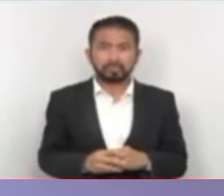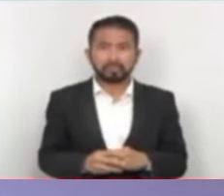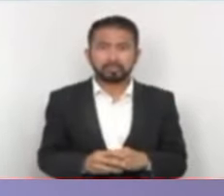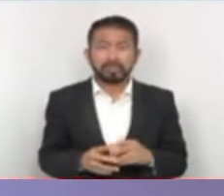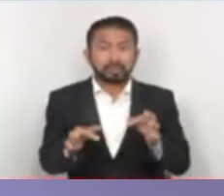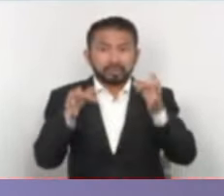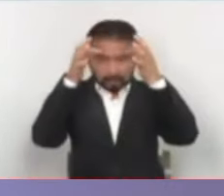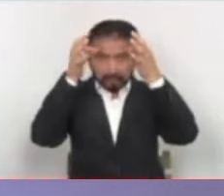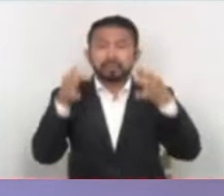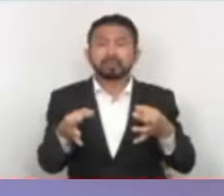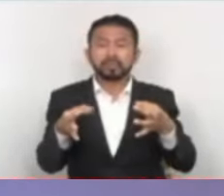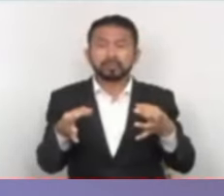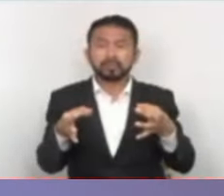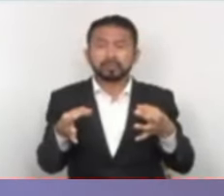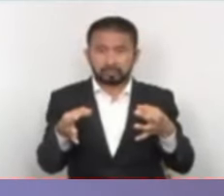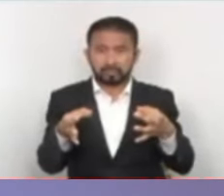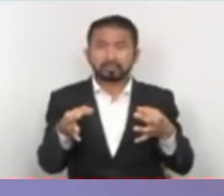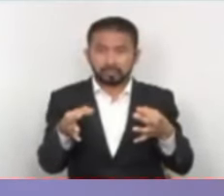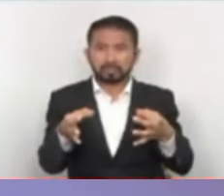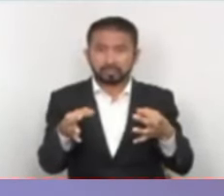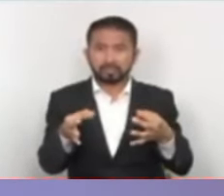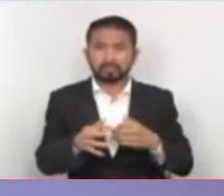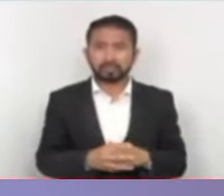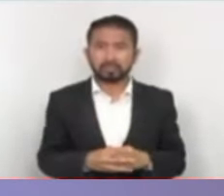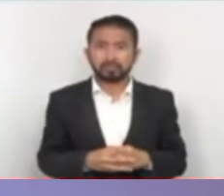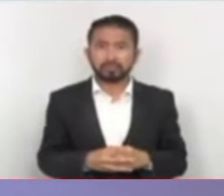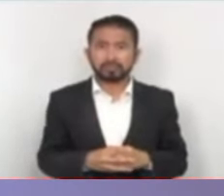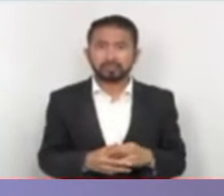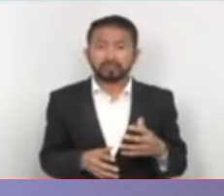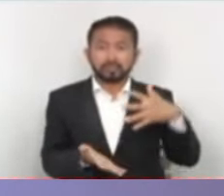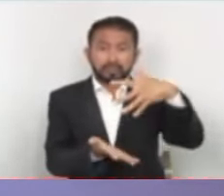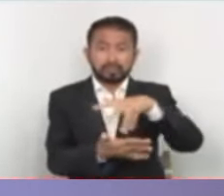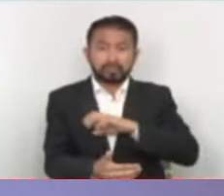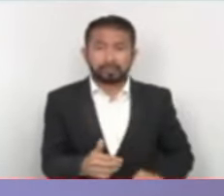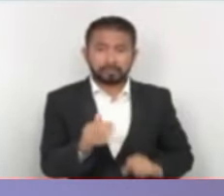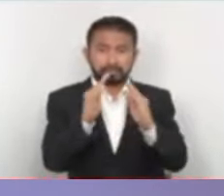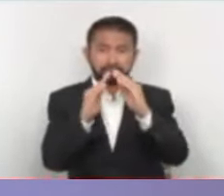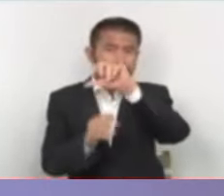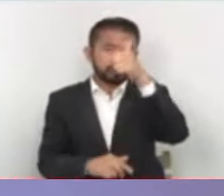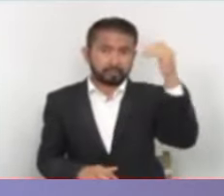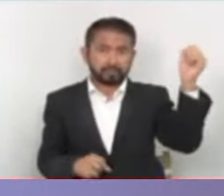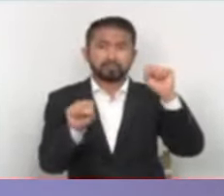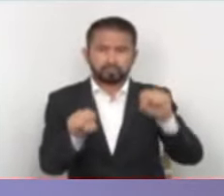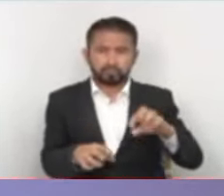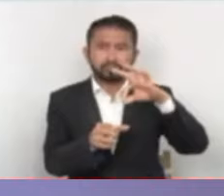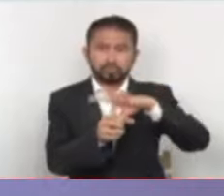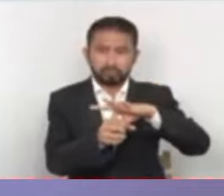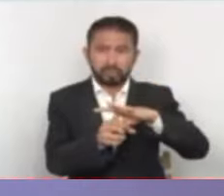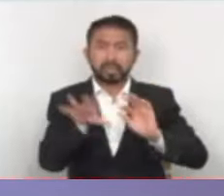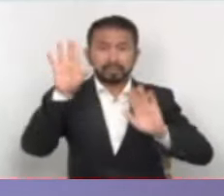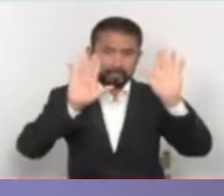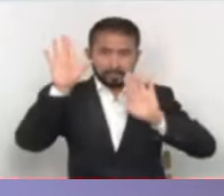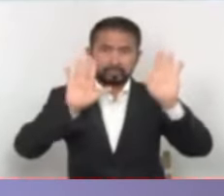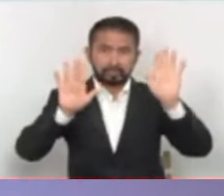la decisión que se tomó de que nuestros hermanos de la diáspora puedan votar y tener